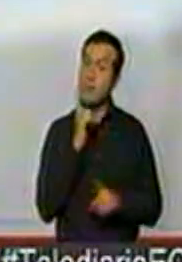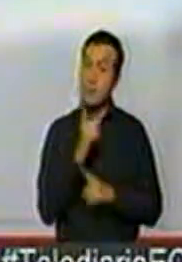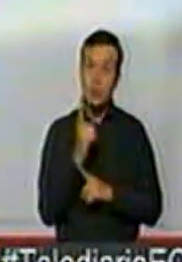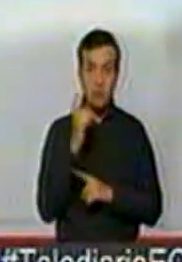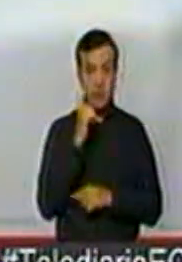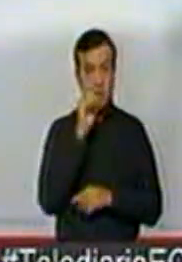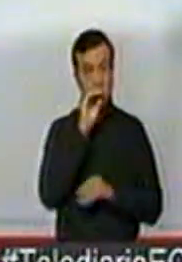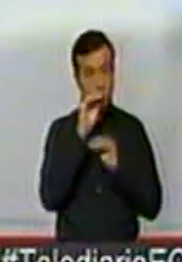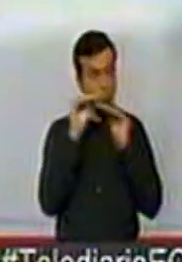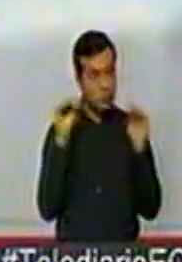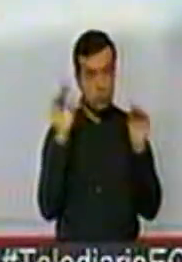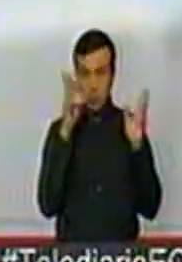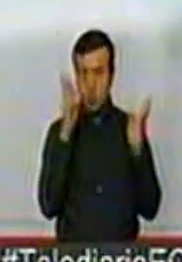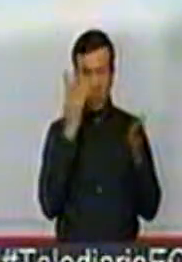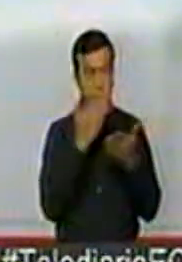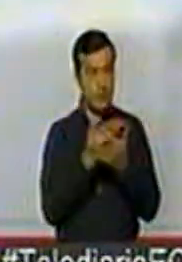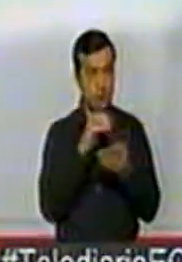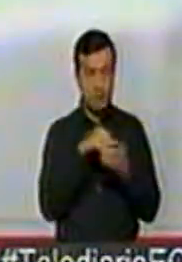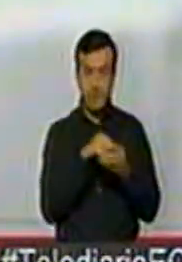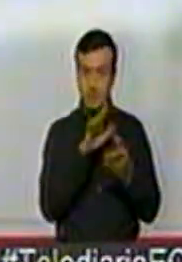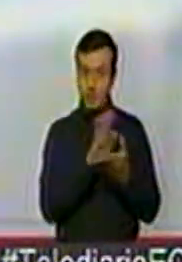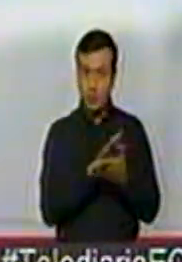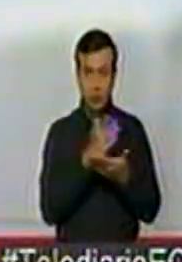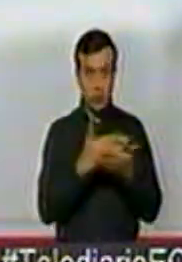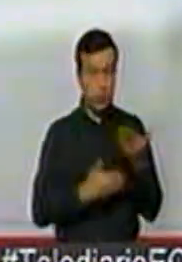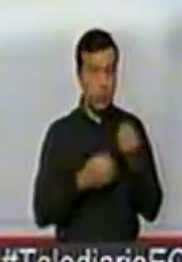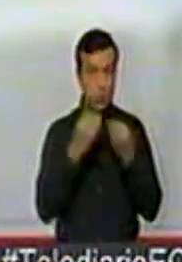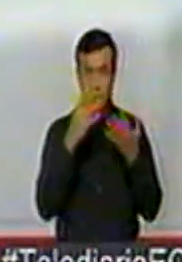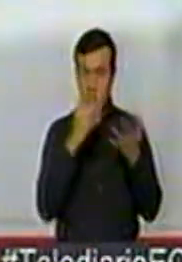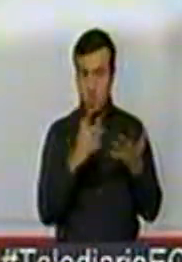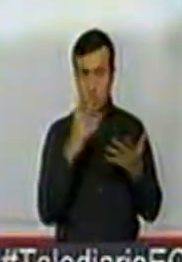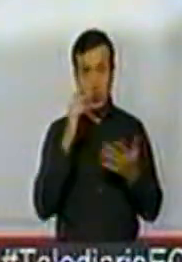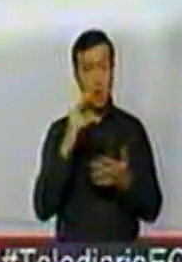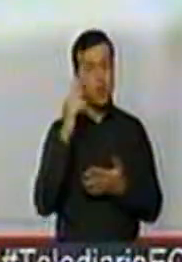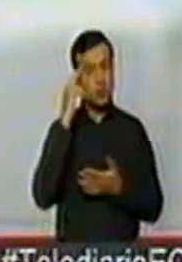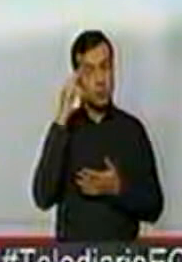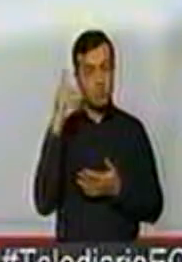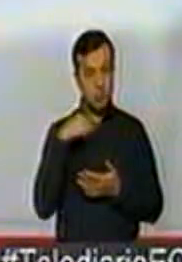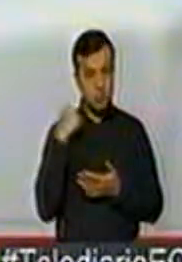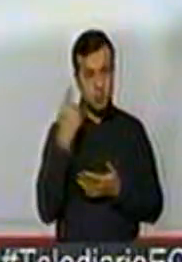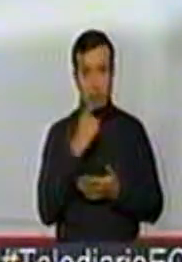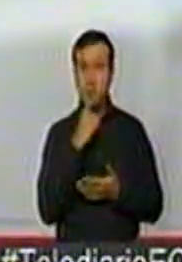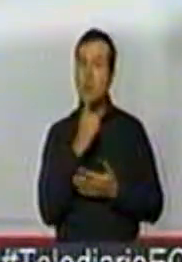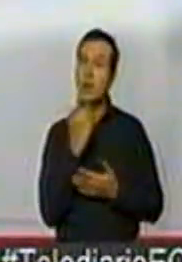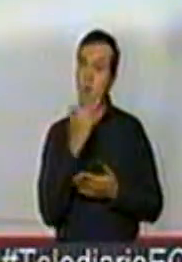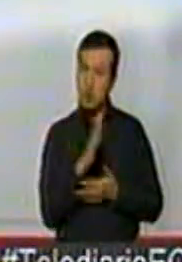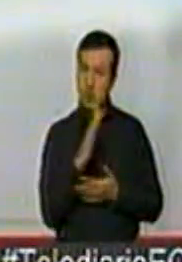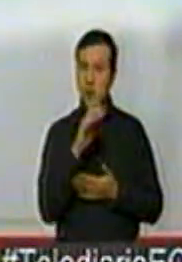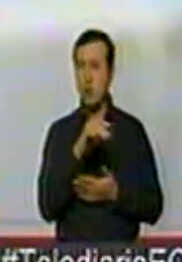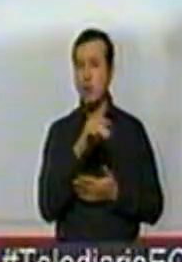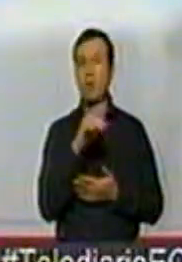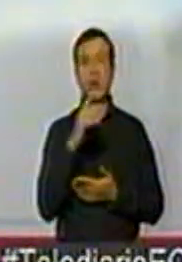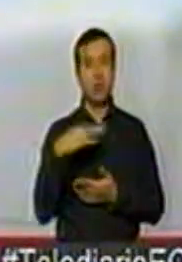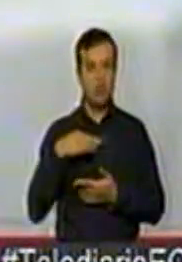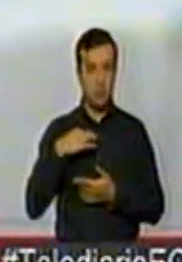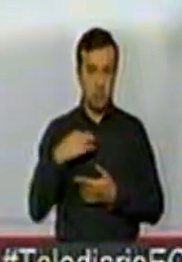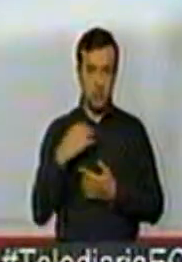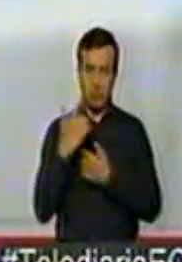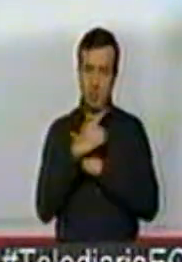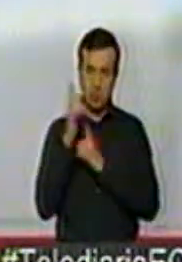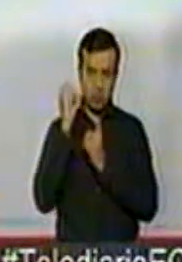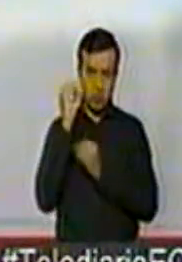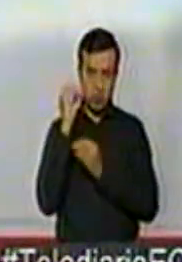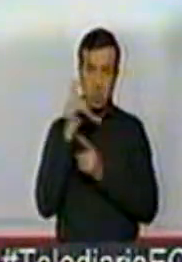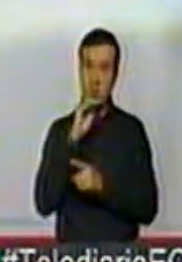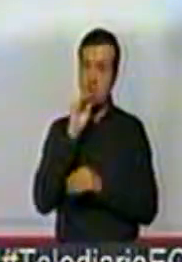ser dicho, y no se lo dijo, no se lo planteó dentro del informe. Por esta misma razón, nosotros hemos incluso dado una versión libre y voluntaria en la Fiscalía General